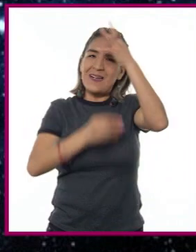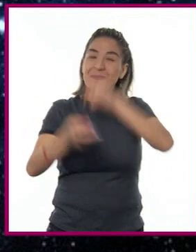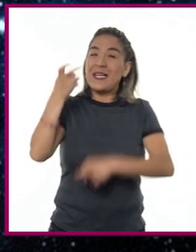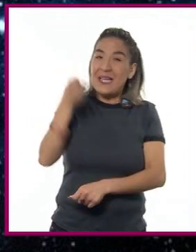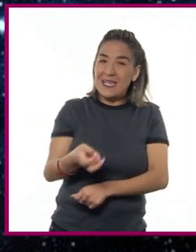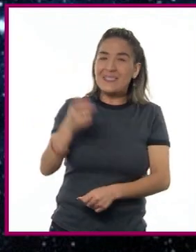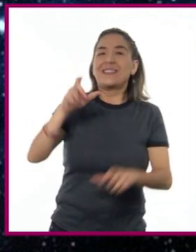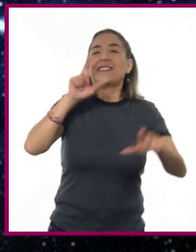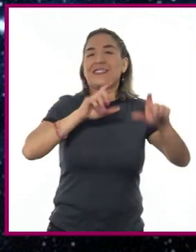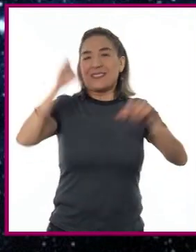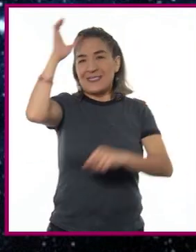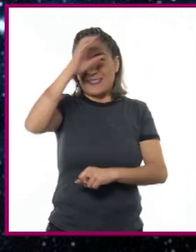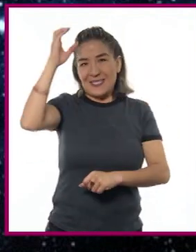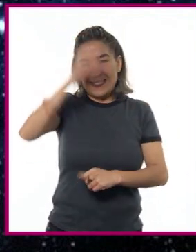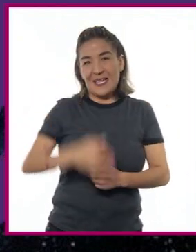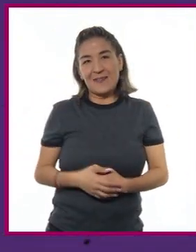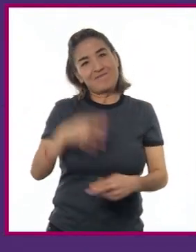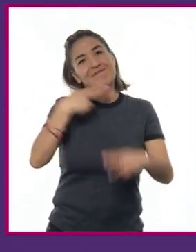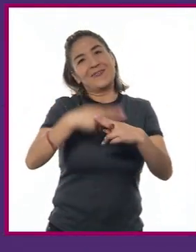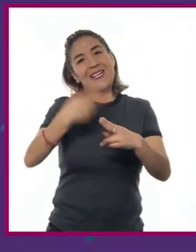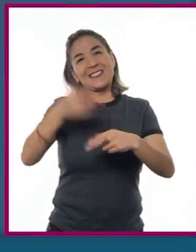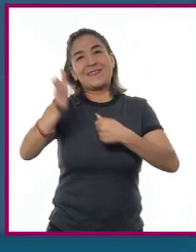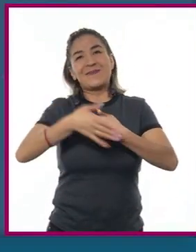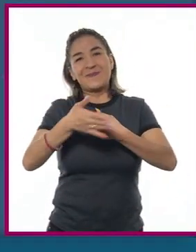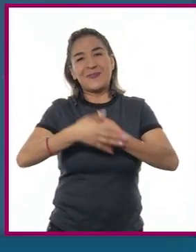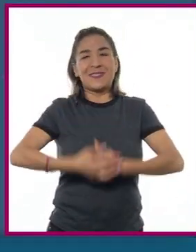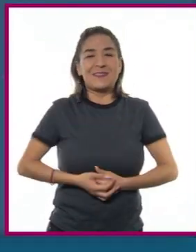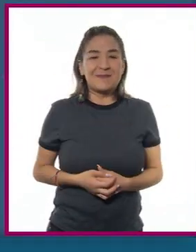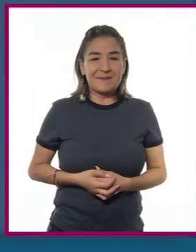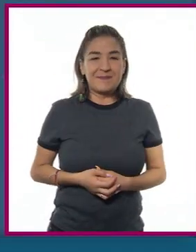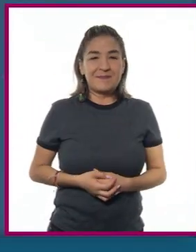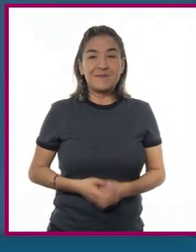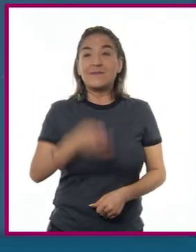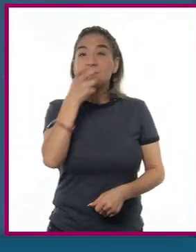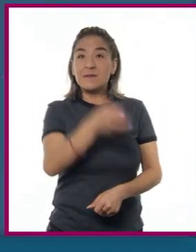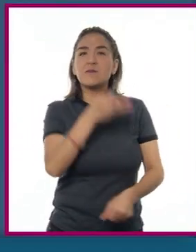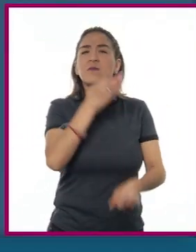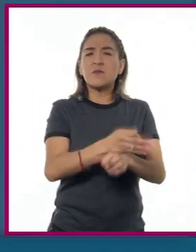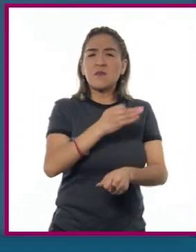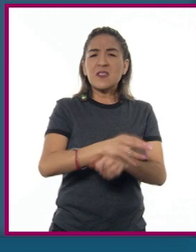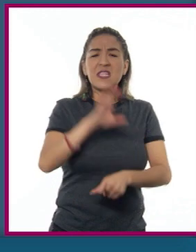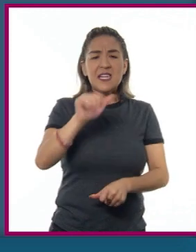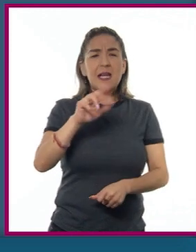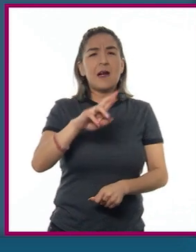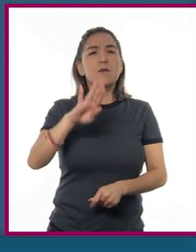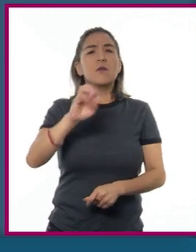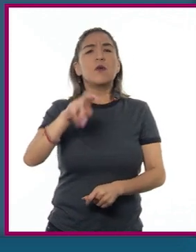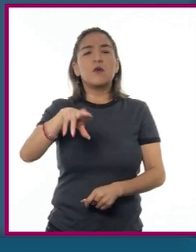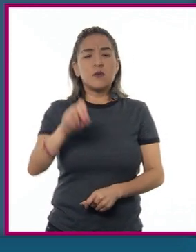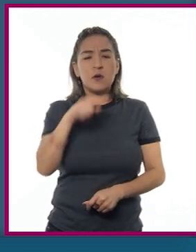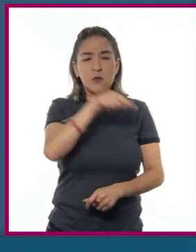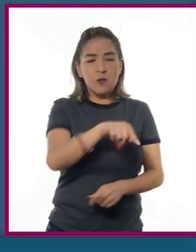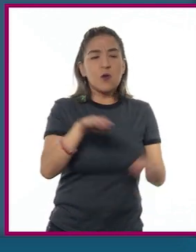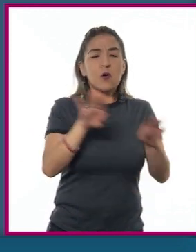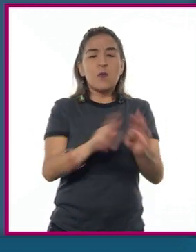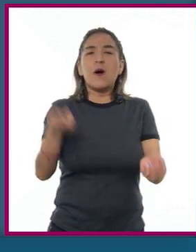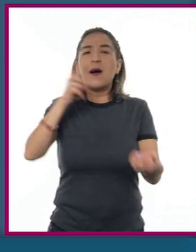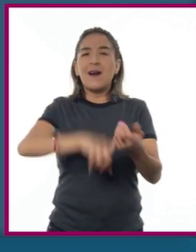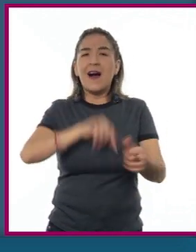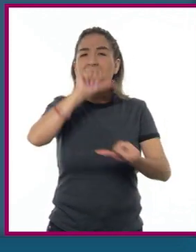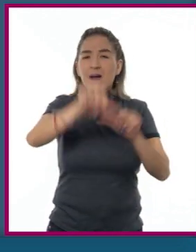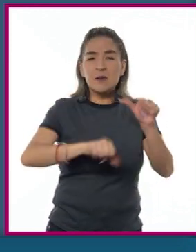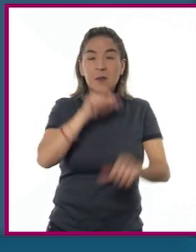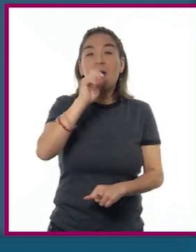ciencia. ¡Hasta la próxima! En el caso del carbono, un átomo eléctricamente neutro tiene